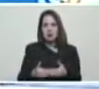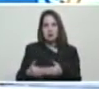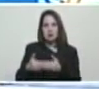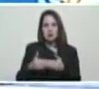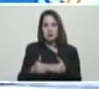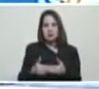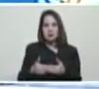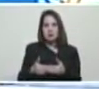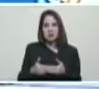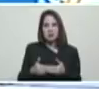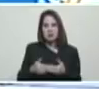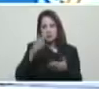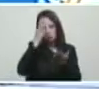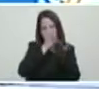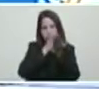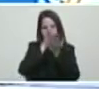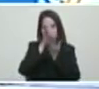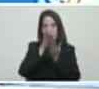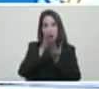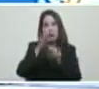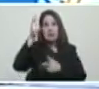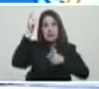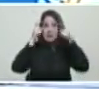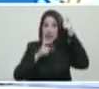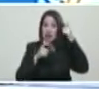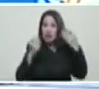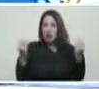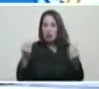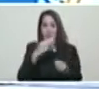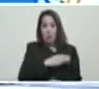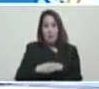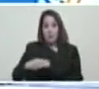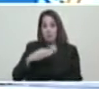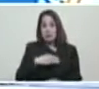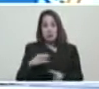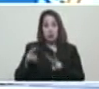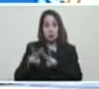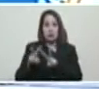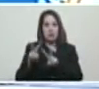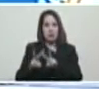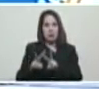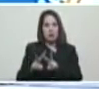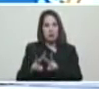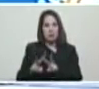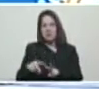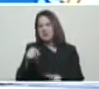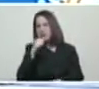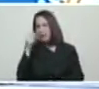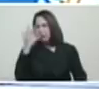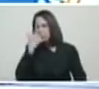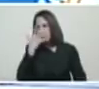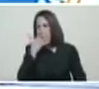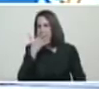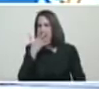legado de Chávez está en la gran misión vivienda a Venezuela quién lo puede